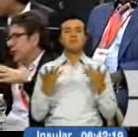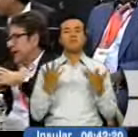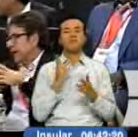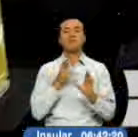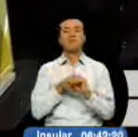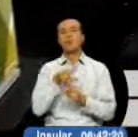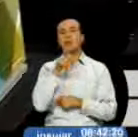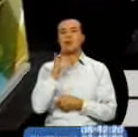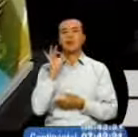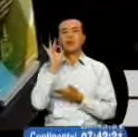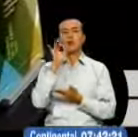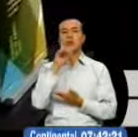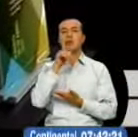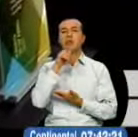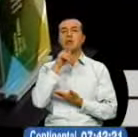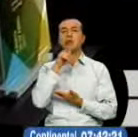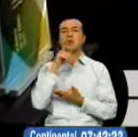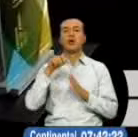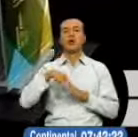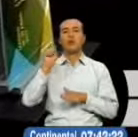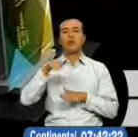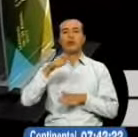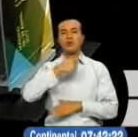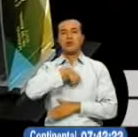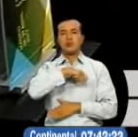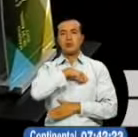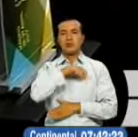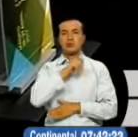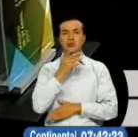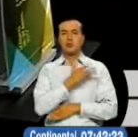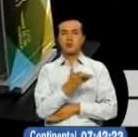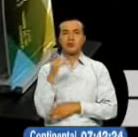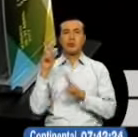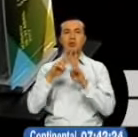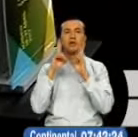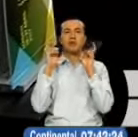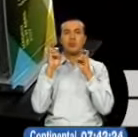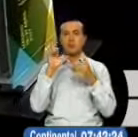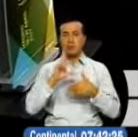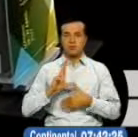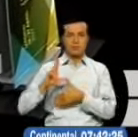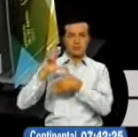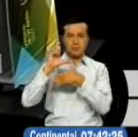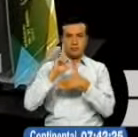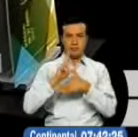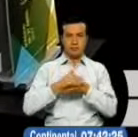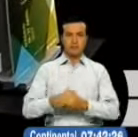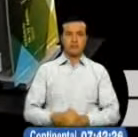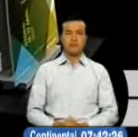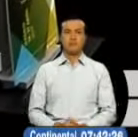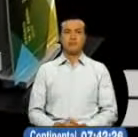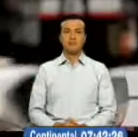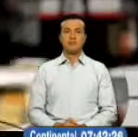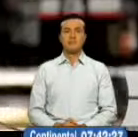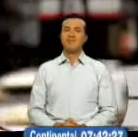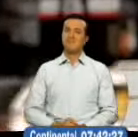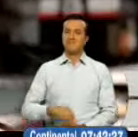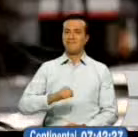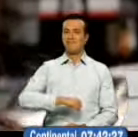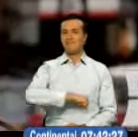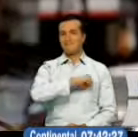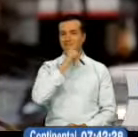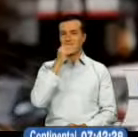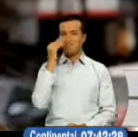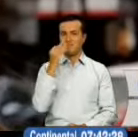faltar una representación de la abogacía española, algunos especialistas en asuntos latinoamericanos. Es una victoria que ha